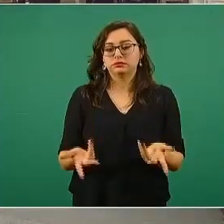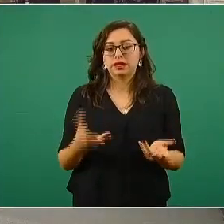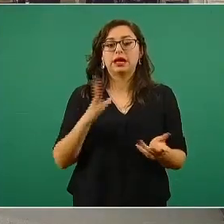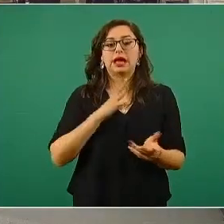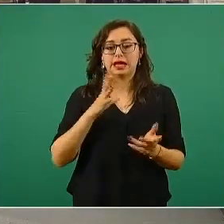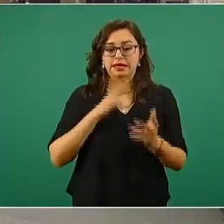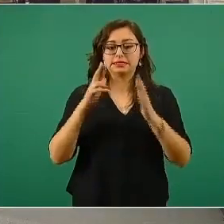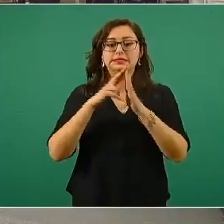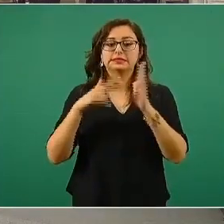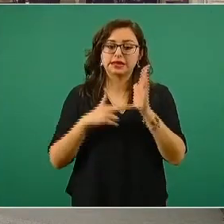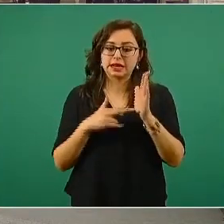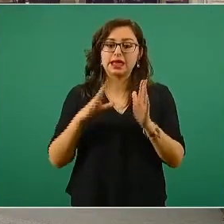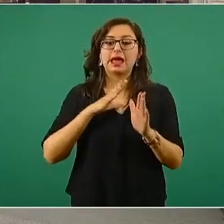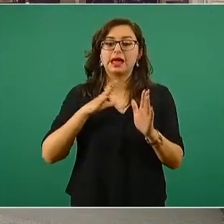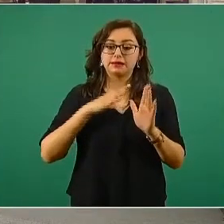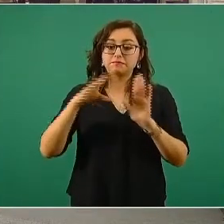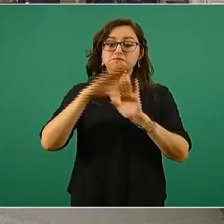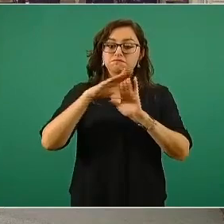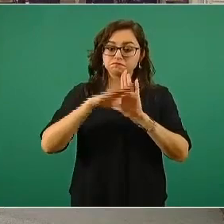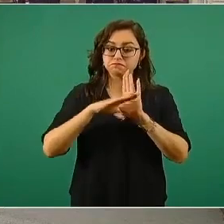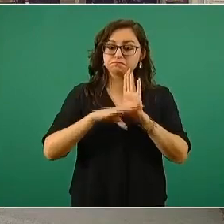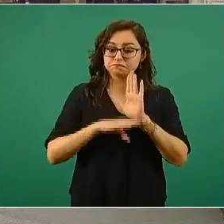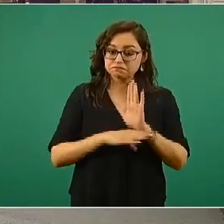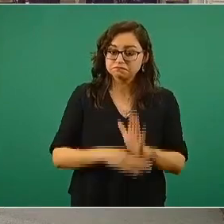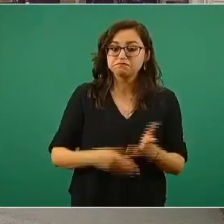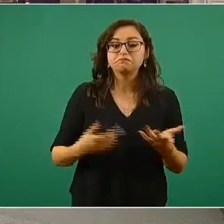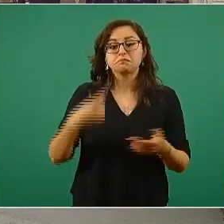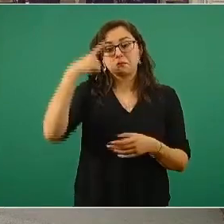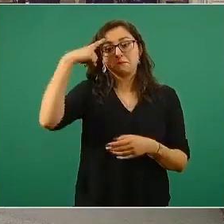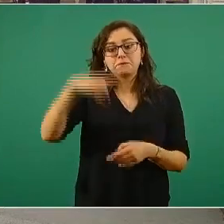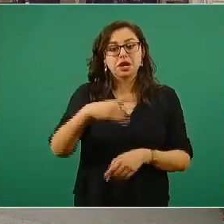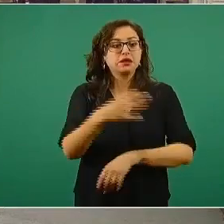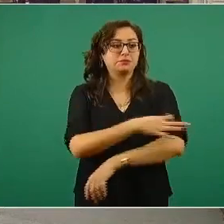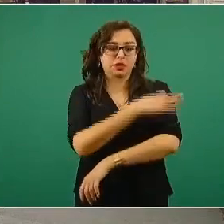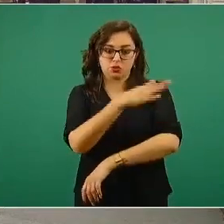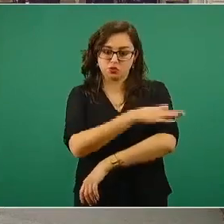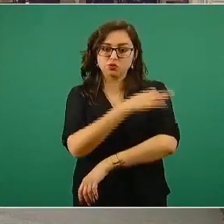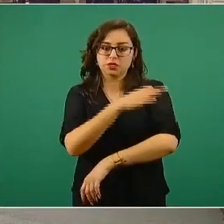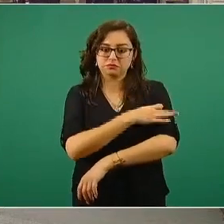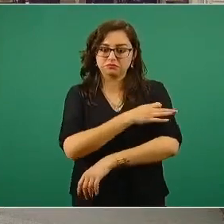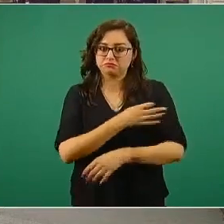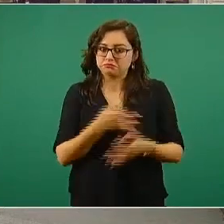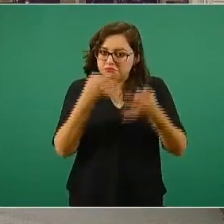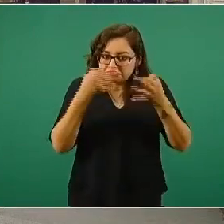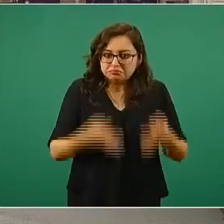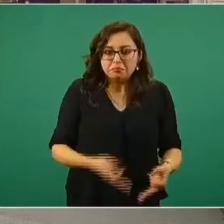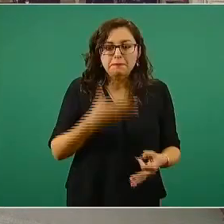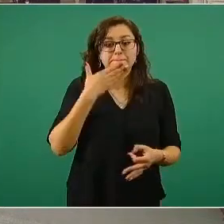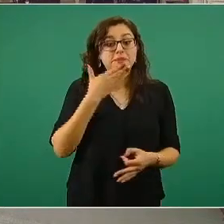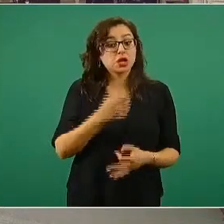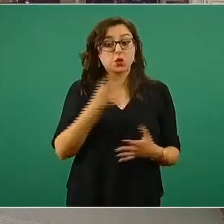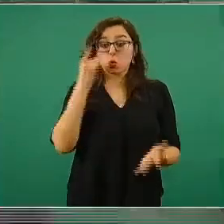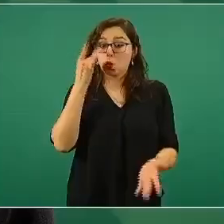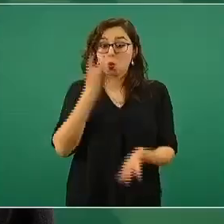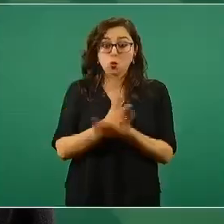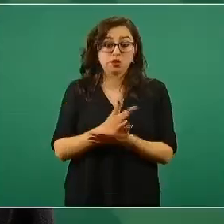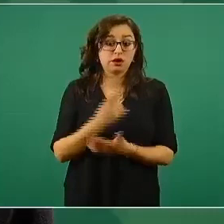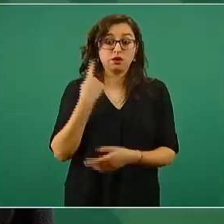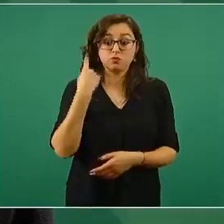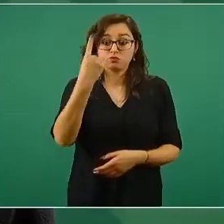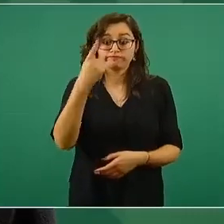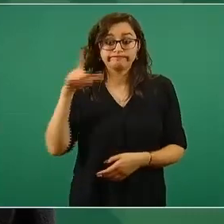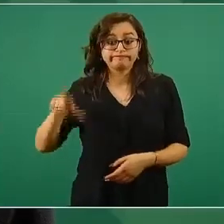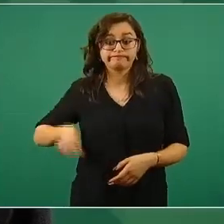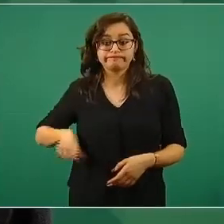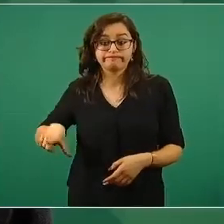emitido para poder llevar a cabo, obviamente, la vacunación. Y es la única manera que en este momento hay en México de poder acceder a